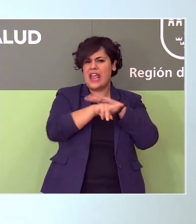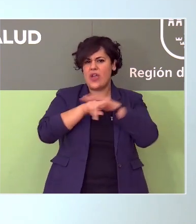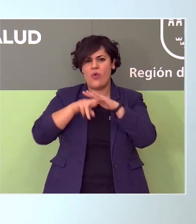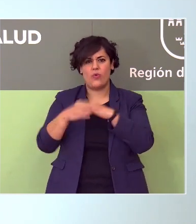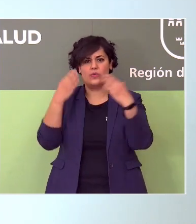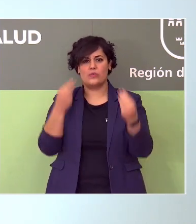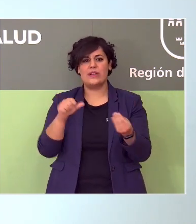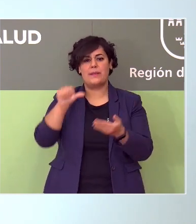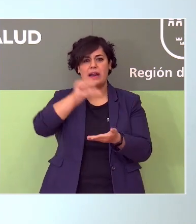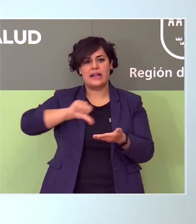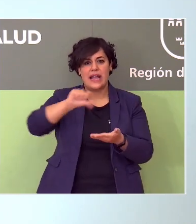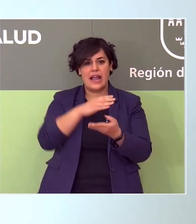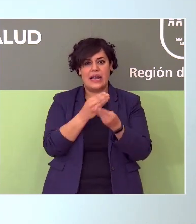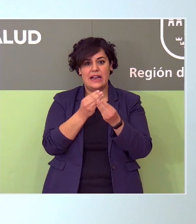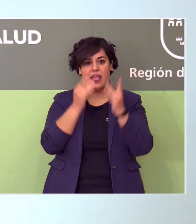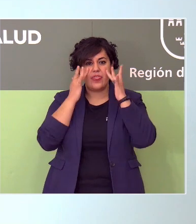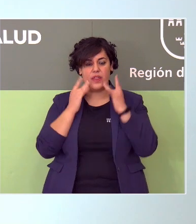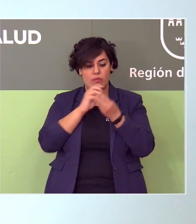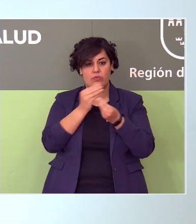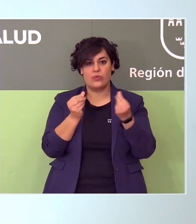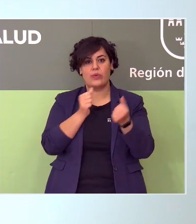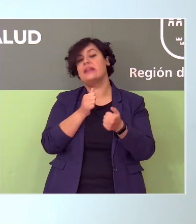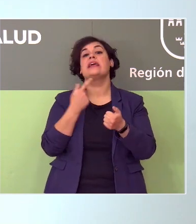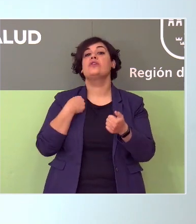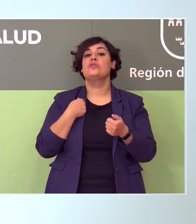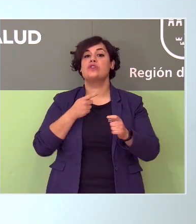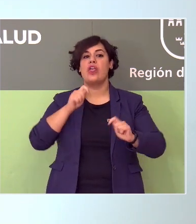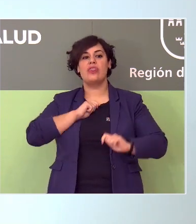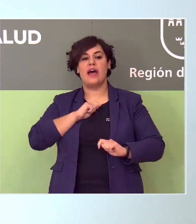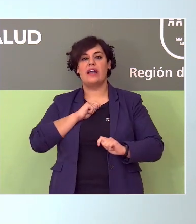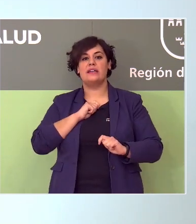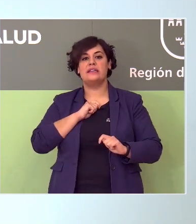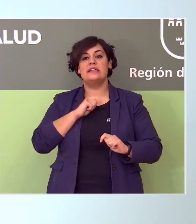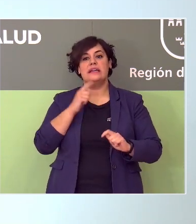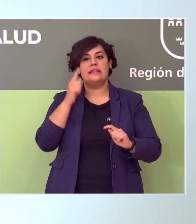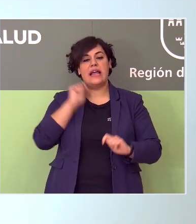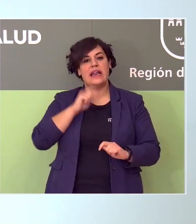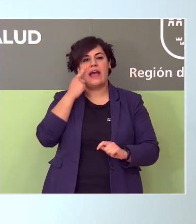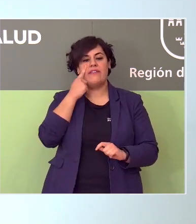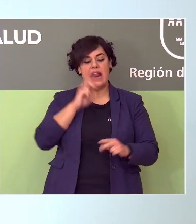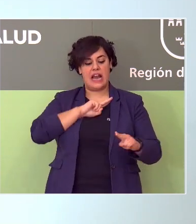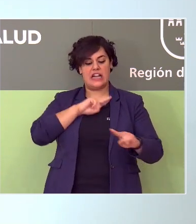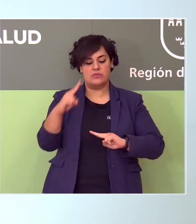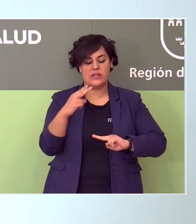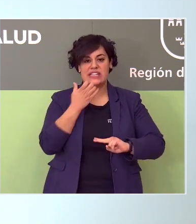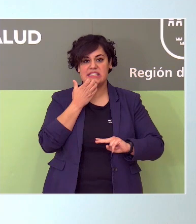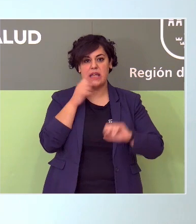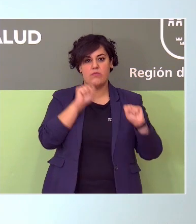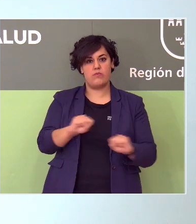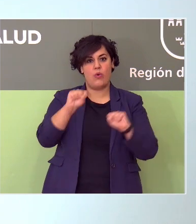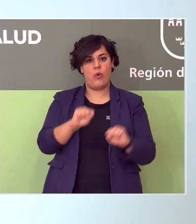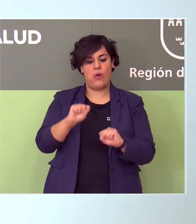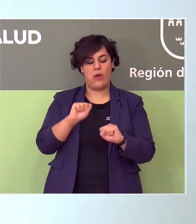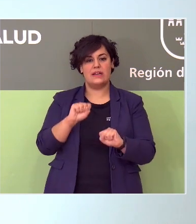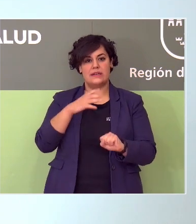inmunidad, que nos están ayudando a conocer la distribución de la respuesta inmune en la población de nuestra región.